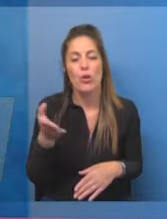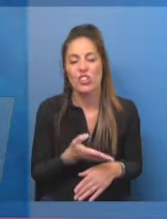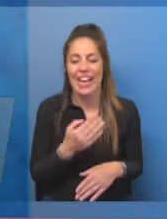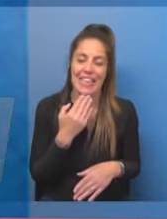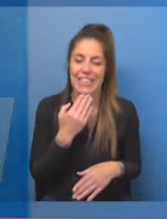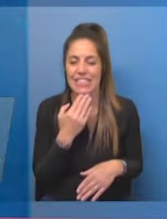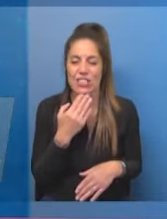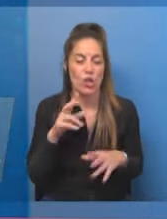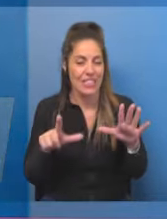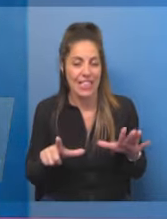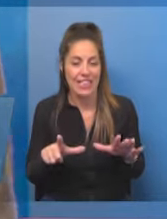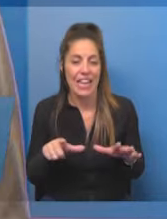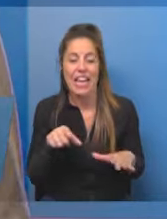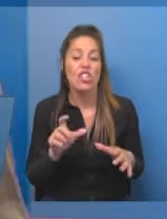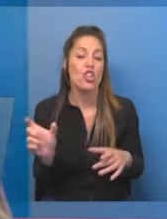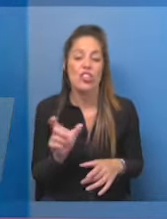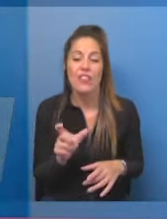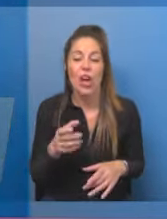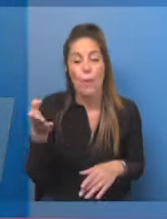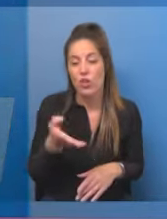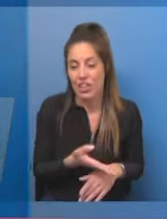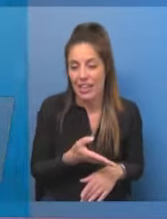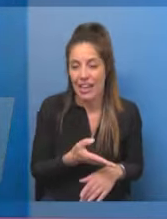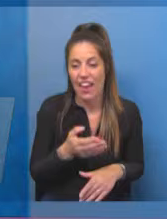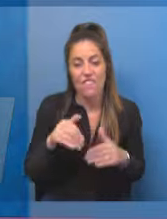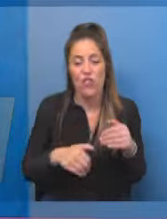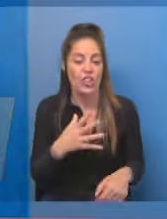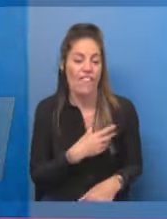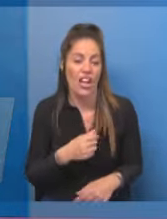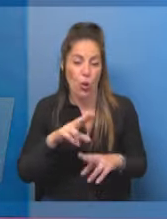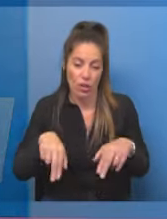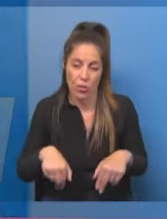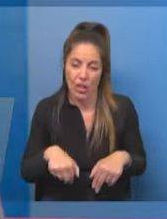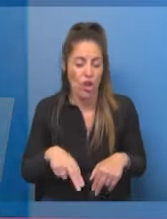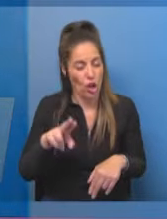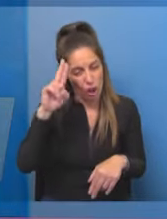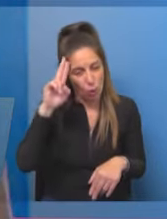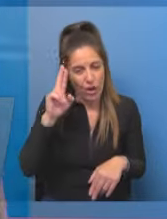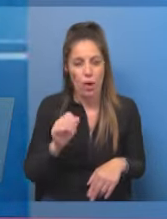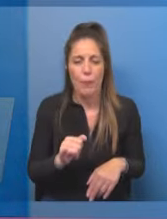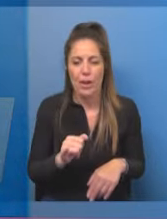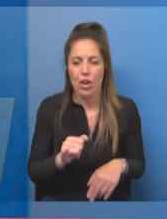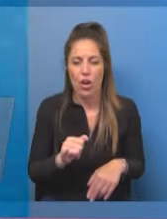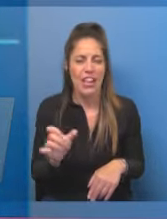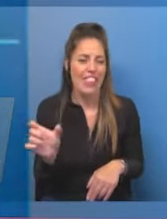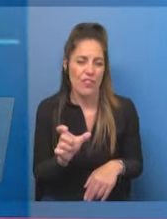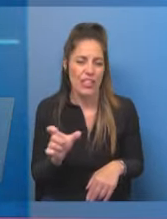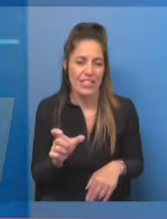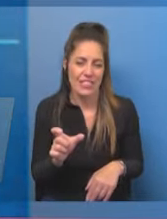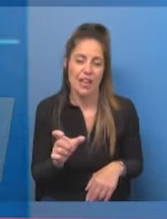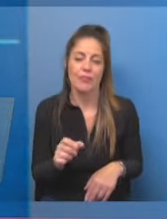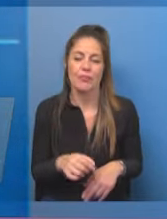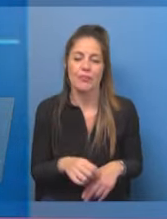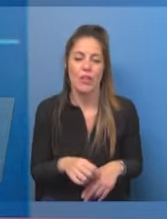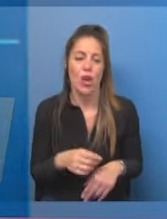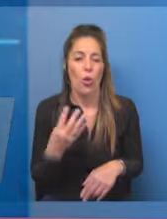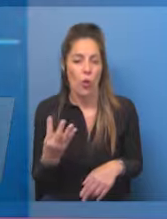indeciso es s bueno Eso quiere decir que hay un porcentaje de que vota en blanco y anulado que no recuerdo Cuál será Pero la diferencia a 100